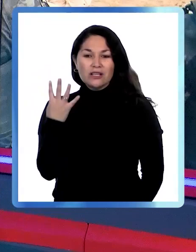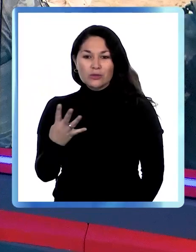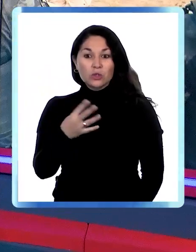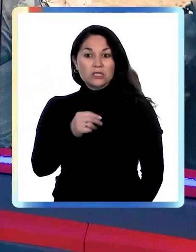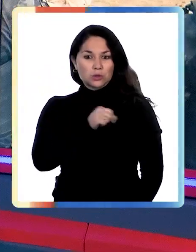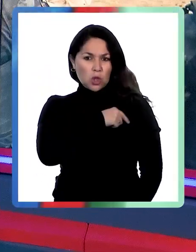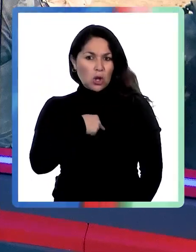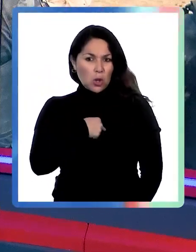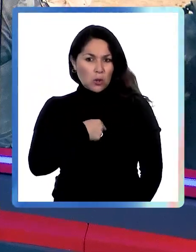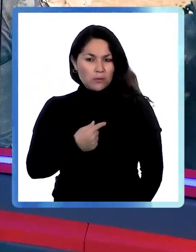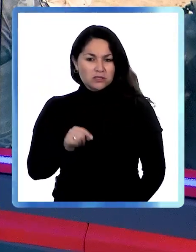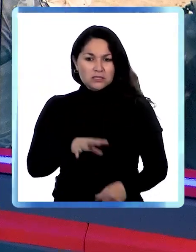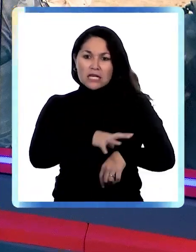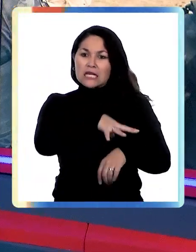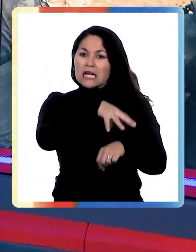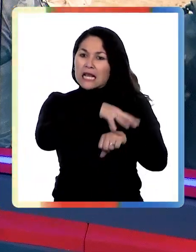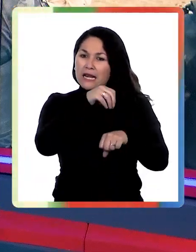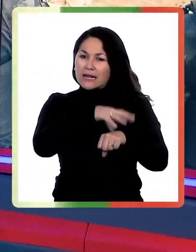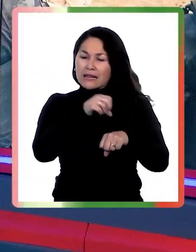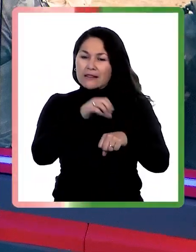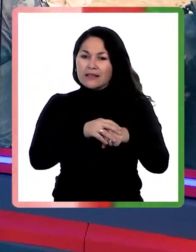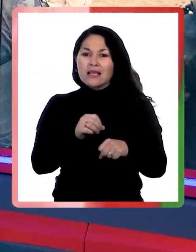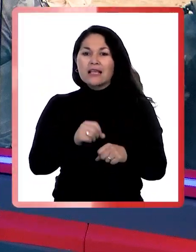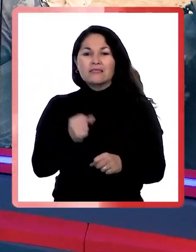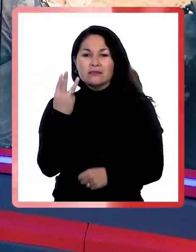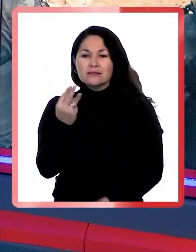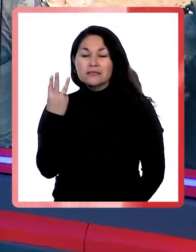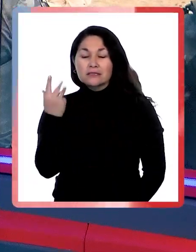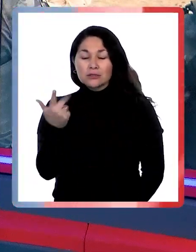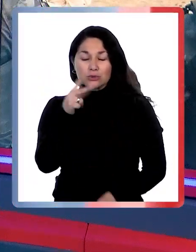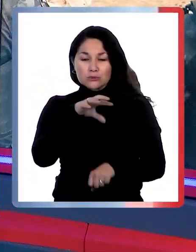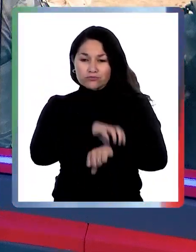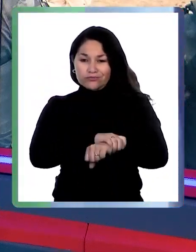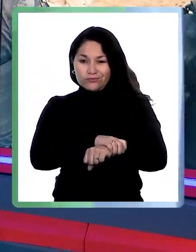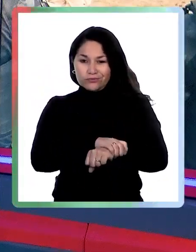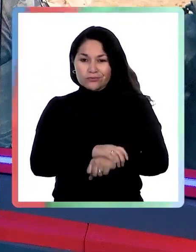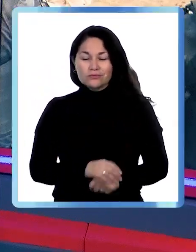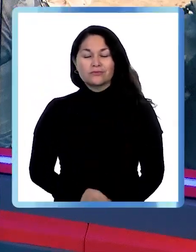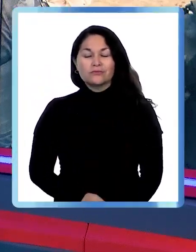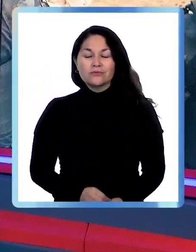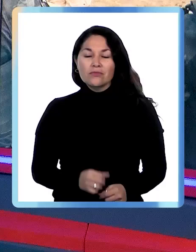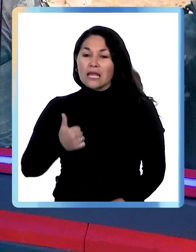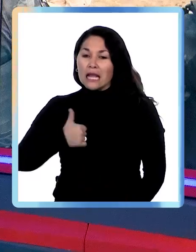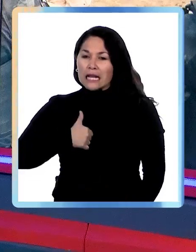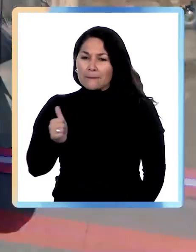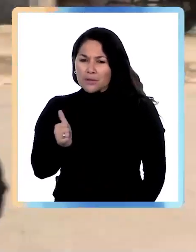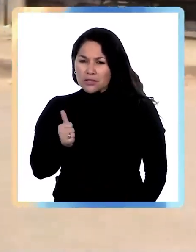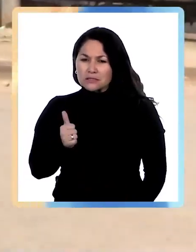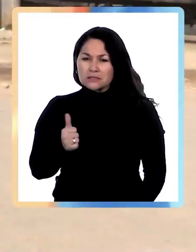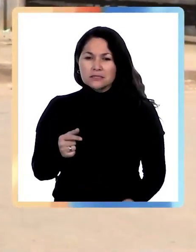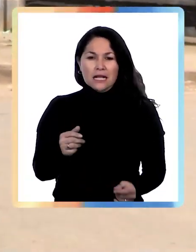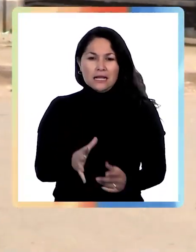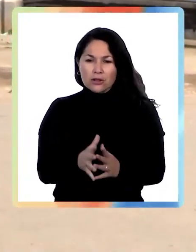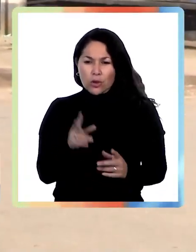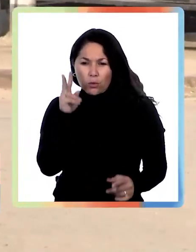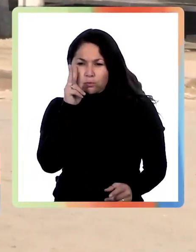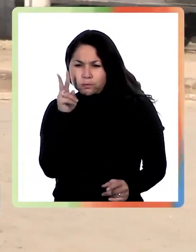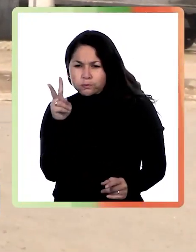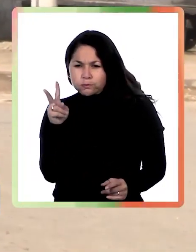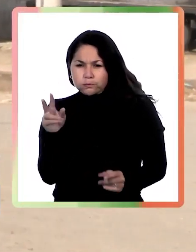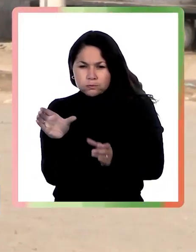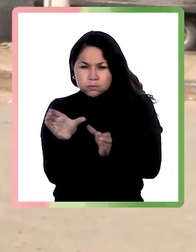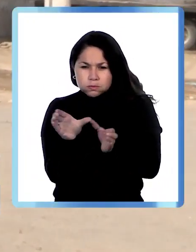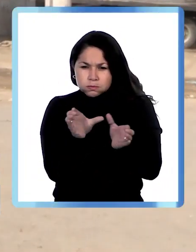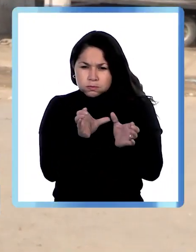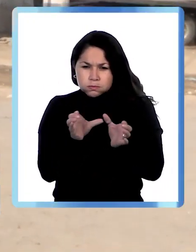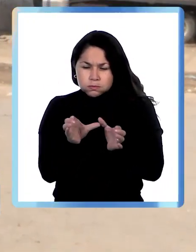chuño de arica este dejó a 38 personas detenidas la fiscalía y la policía de investigaciones investigan redes vinculadas a